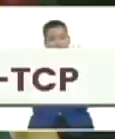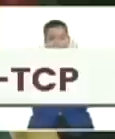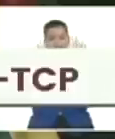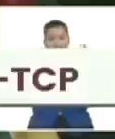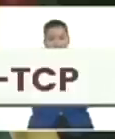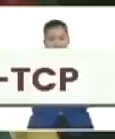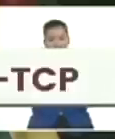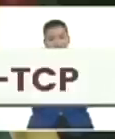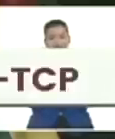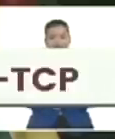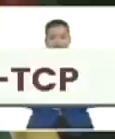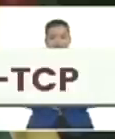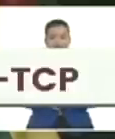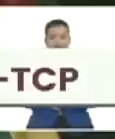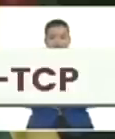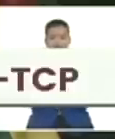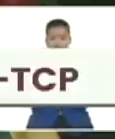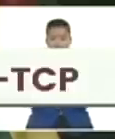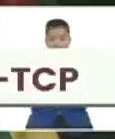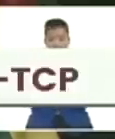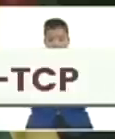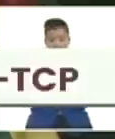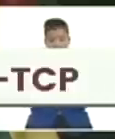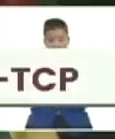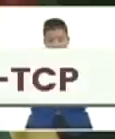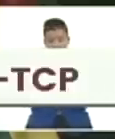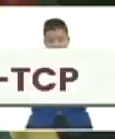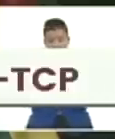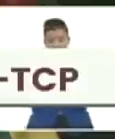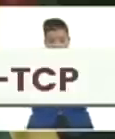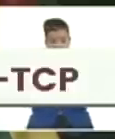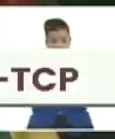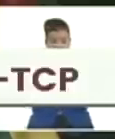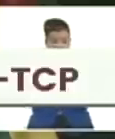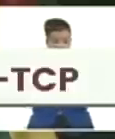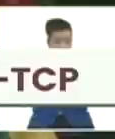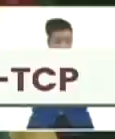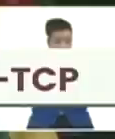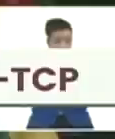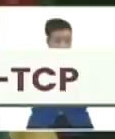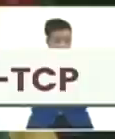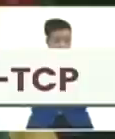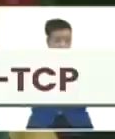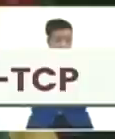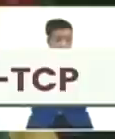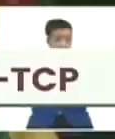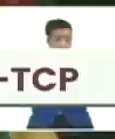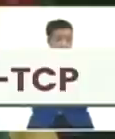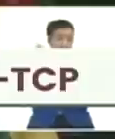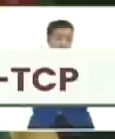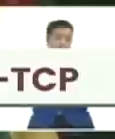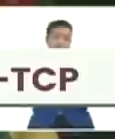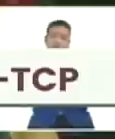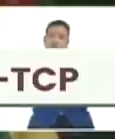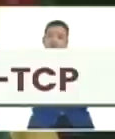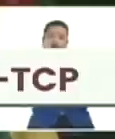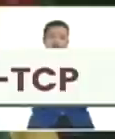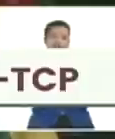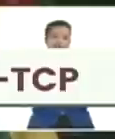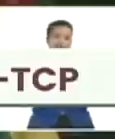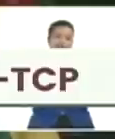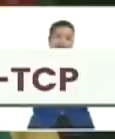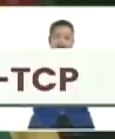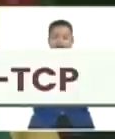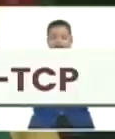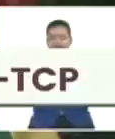Estados Unidos y otras potencias aliadas suyas ya no pueden seguir con el doble rasero de activar planes bélicos y de